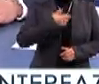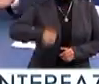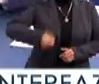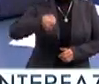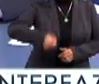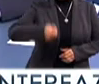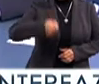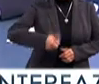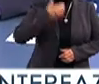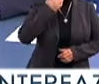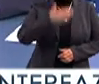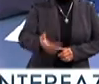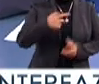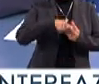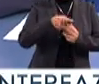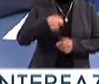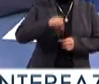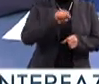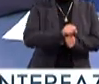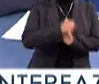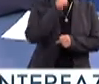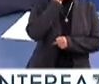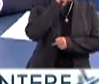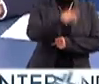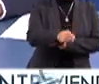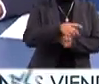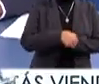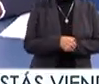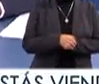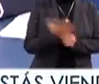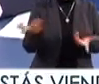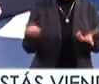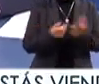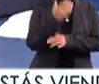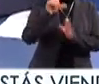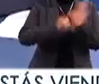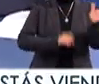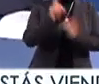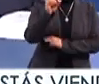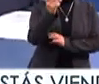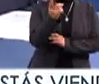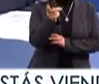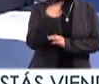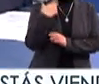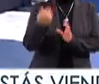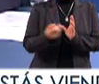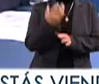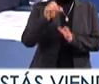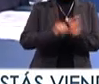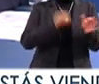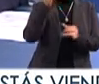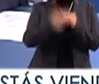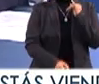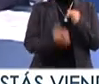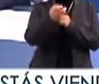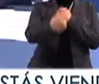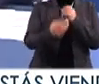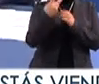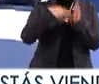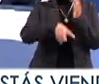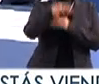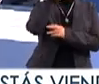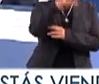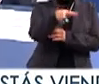saludarte y como bien lo dices, es iniciar esta nueva semana también el nuevo mes de diciembre, un nuevo mes, pero el último de este